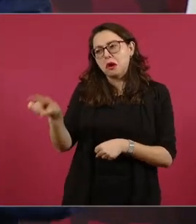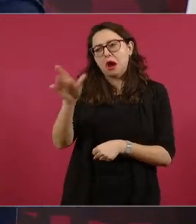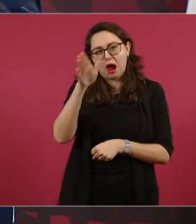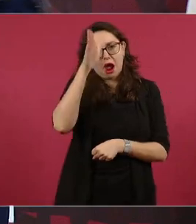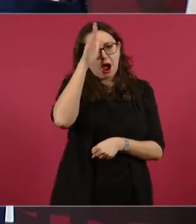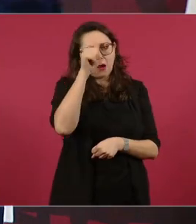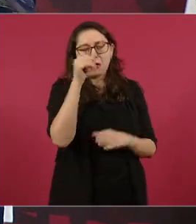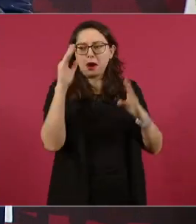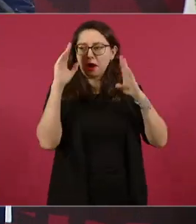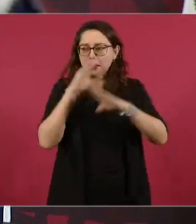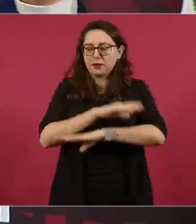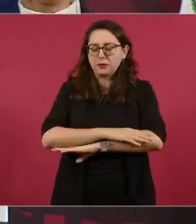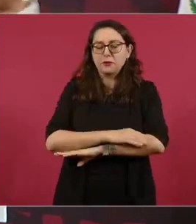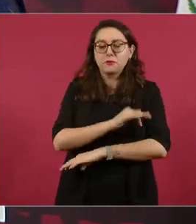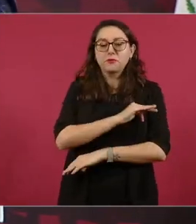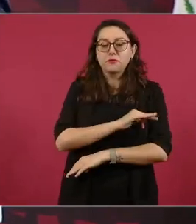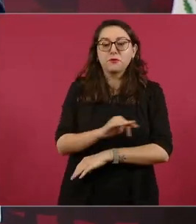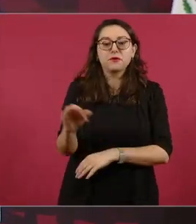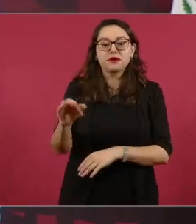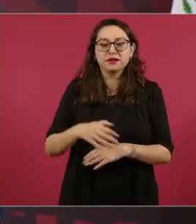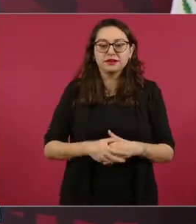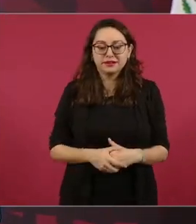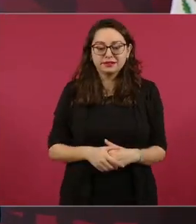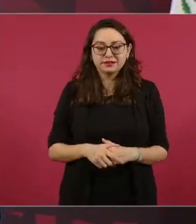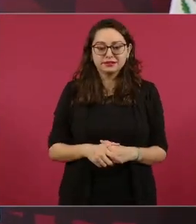Lo cuenta